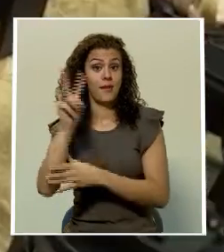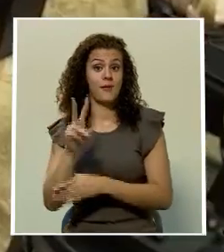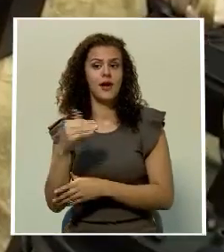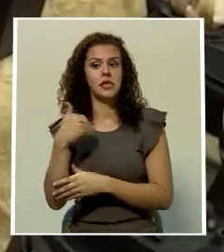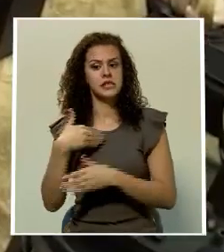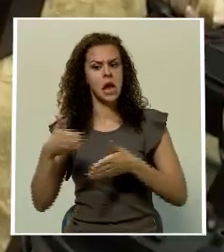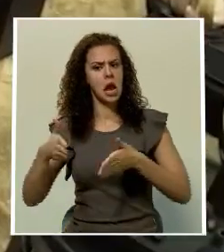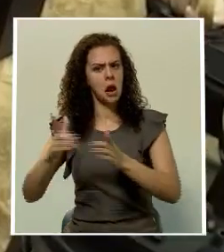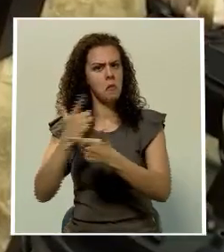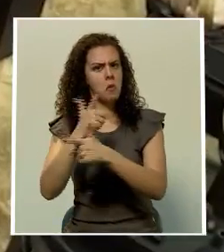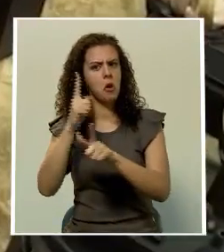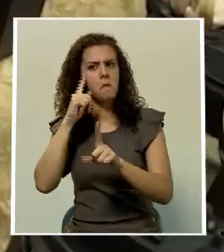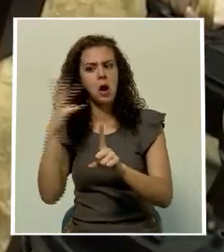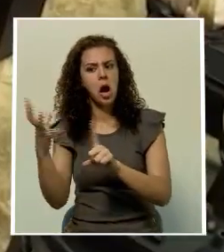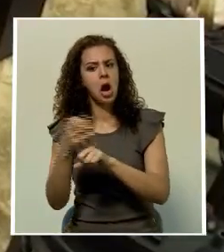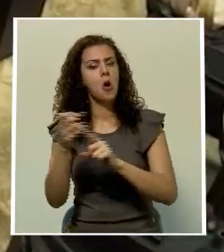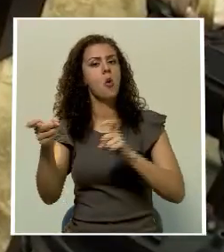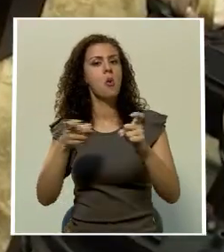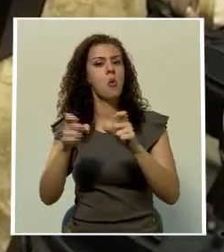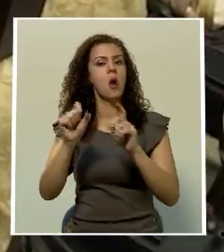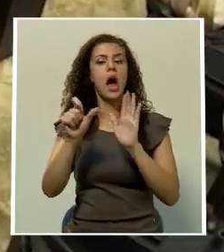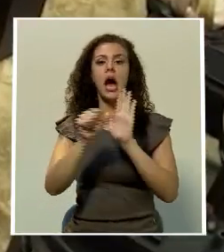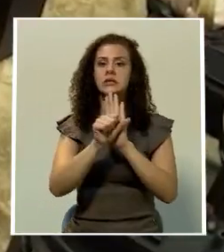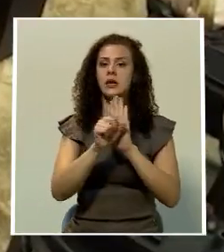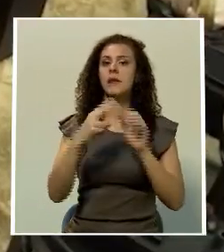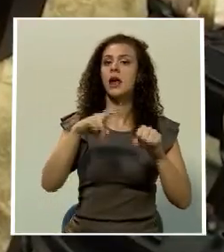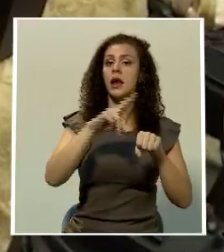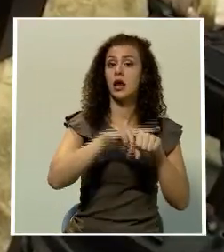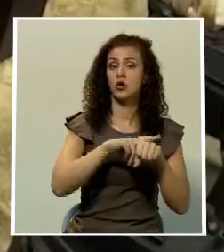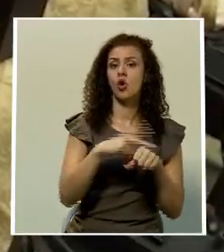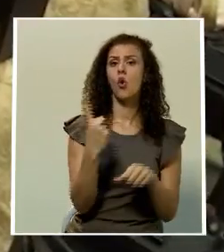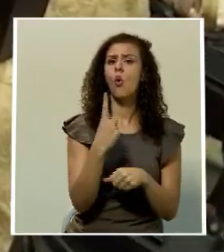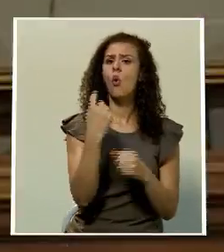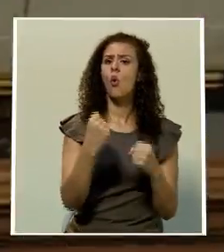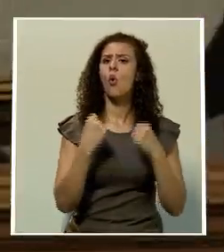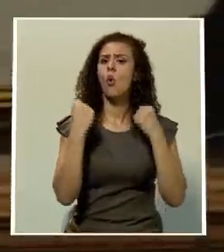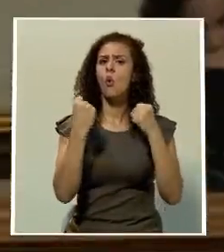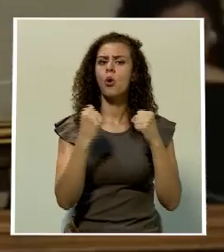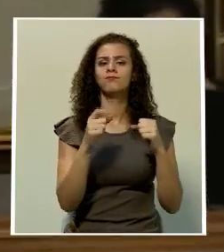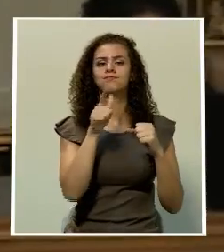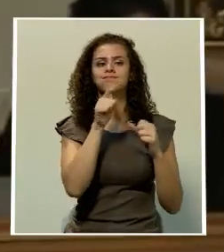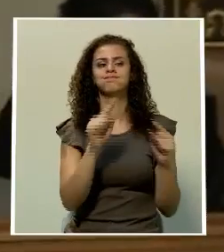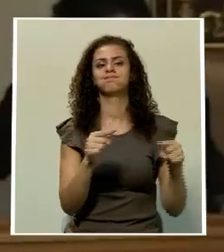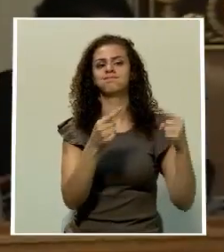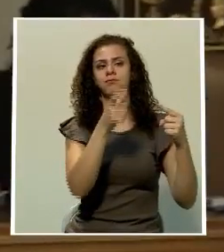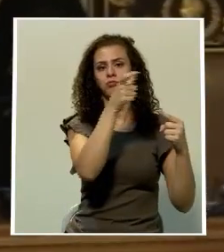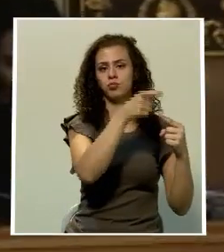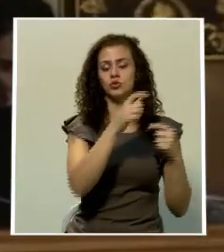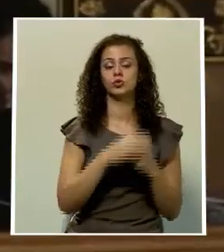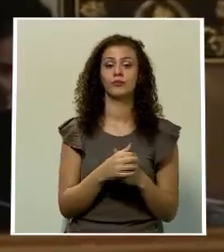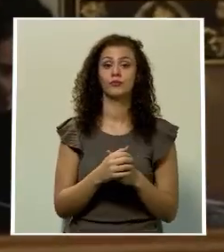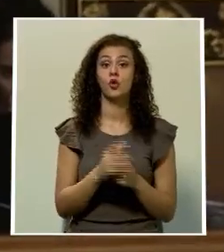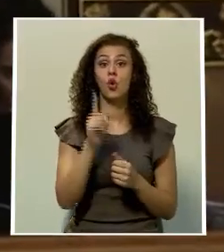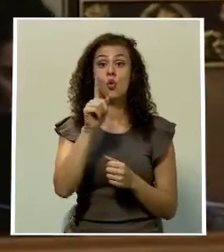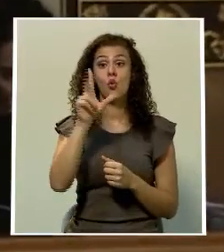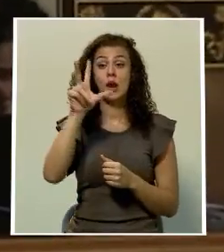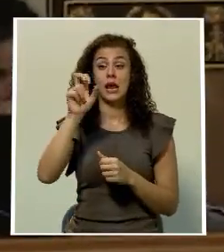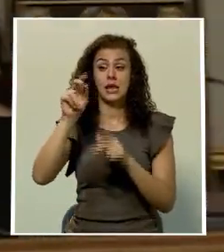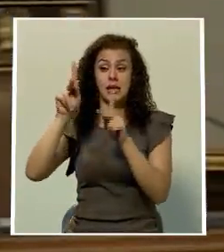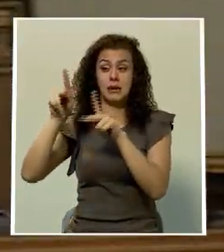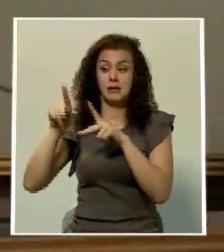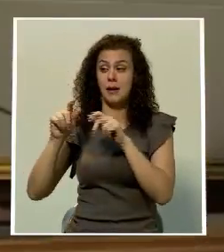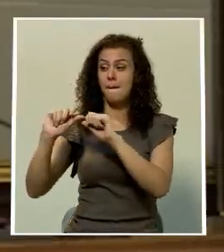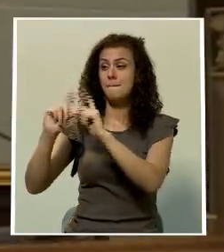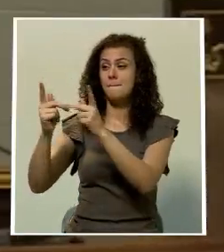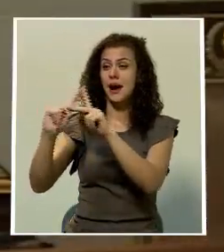el camino libre para recuperar el control de la Asamblea Nacional, único poder en manos de la oposición. Una treintena de